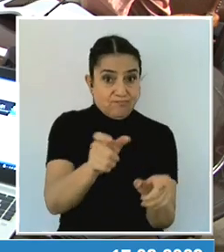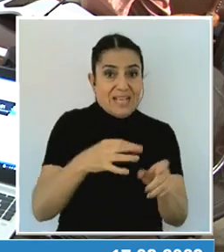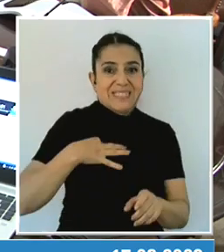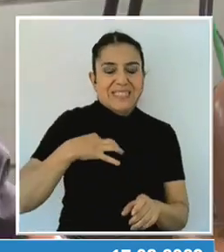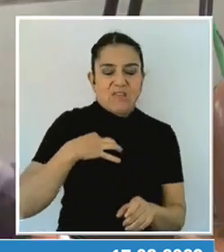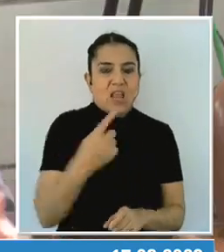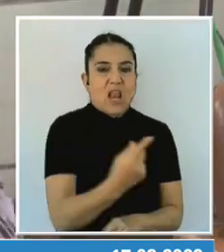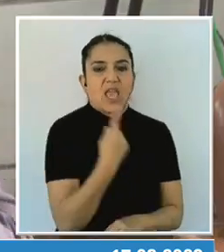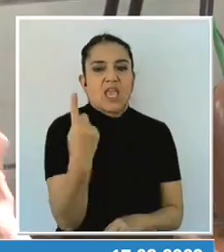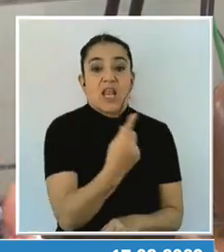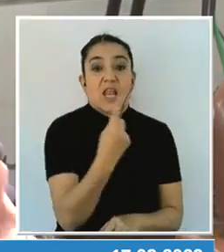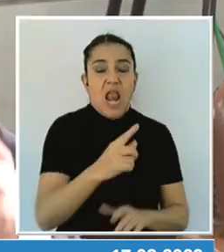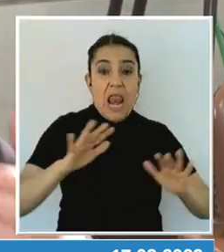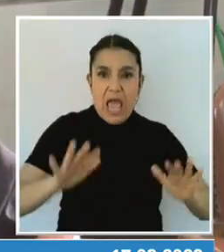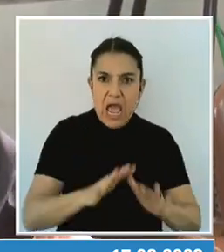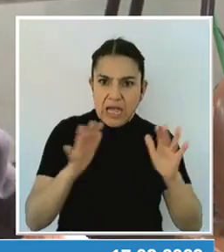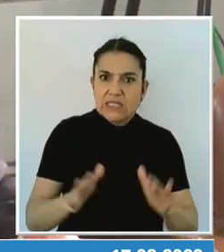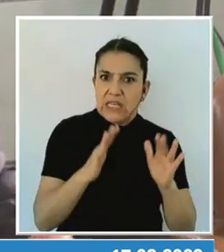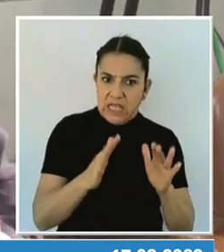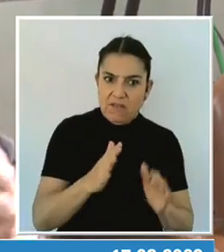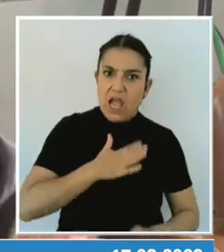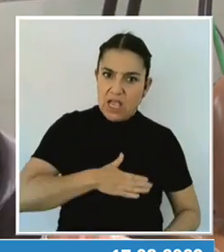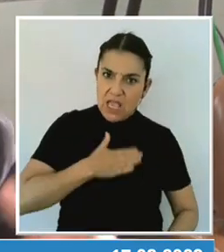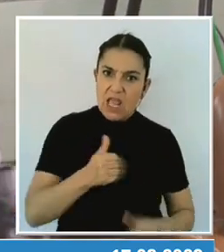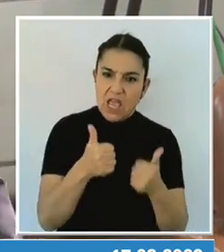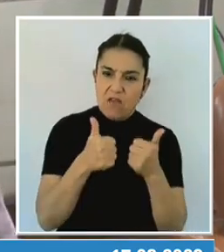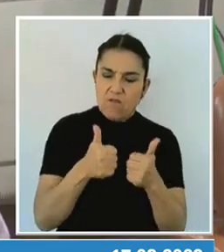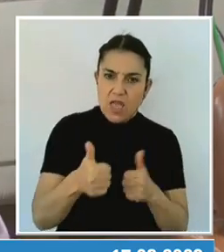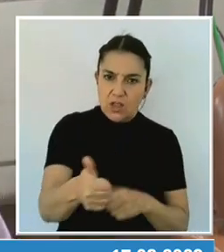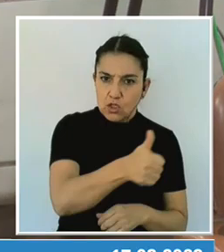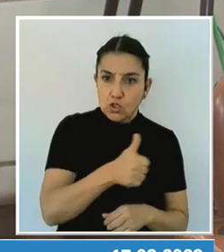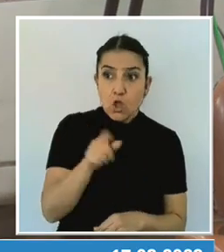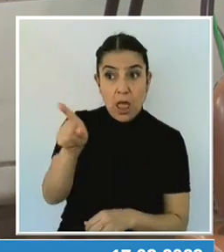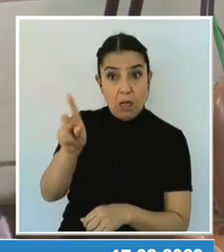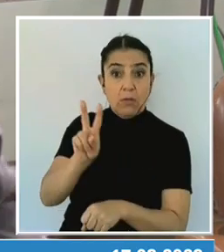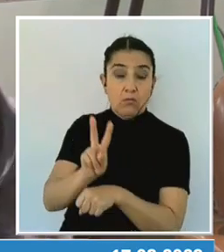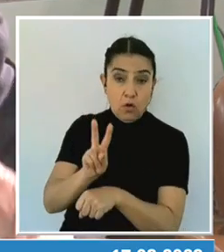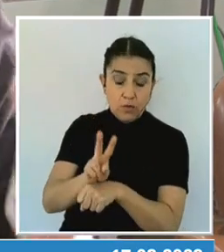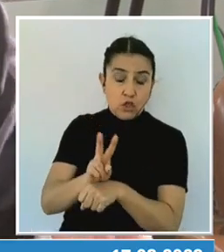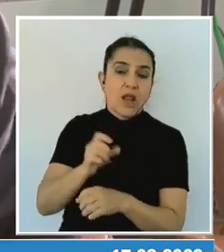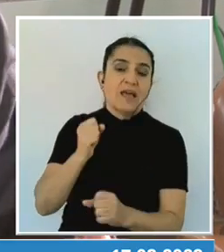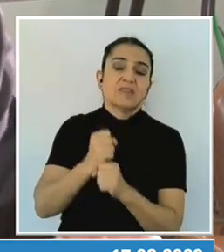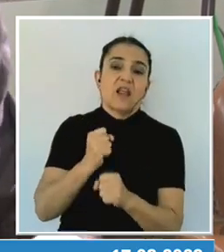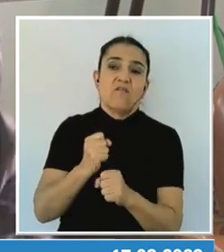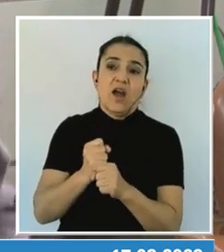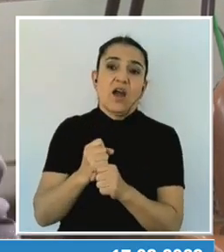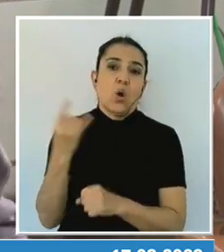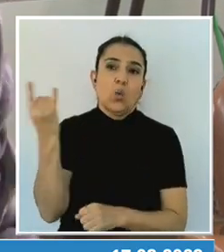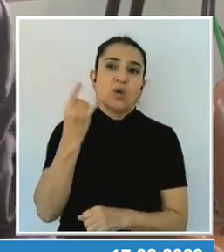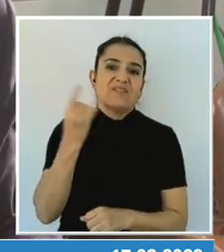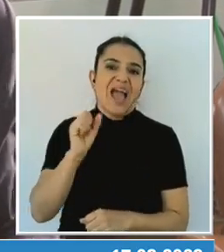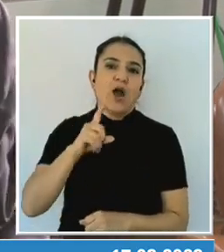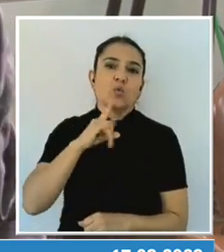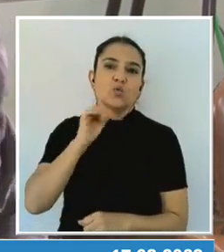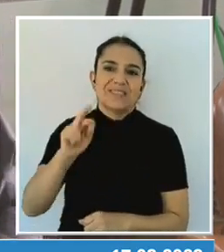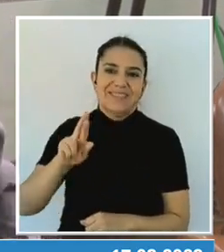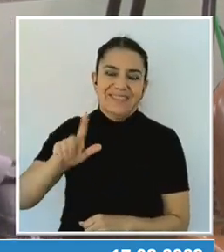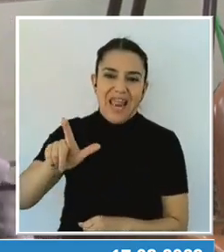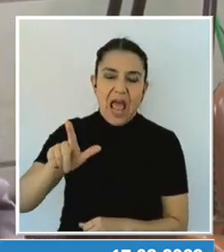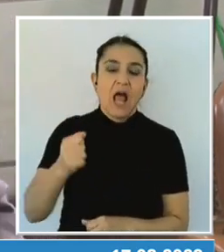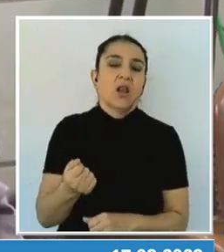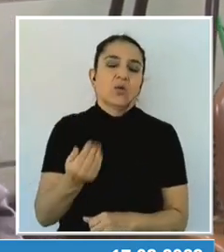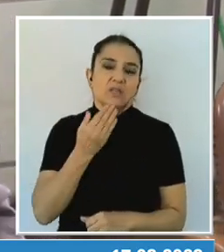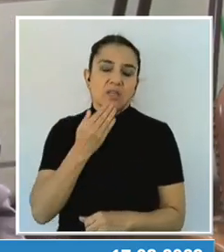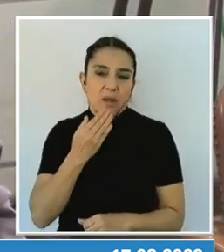muy activa que promueve el bien común. Ella misma trabaja en la Universidad Austral, fundada por el doctor Morales, o la Universidad de Concepción, que nació de la